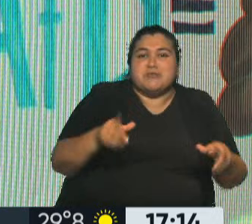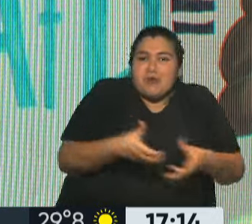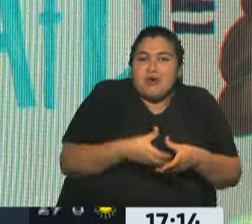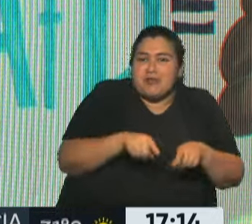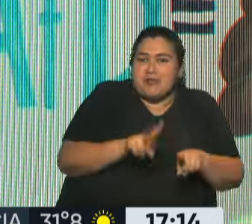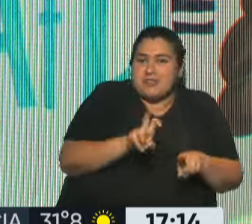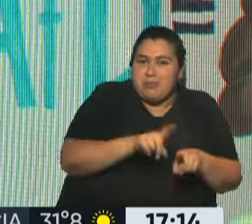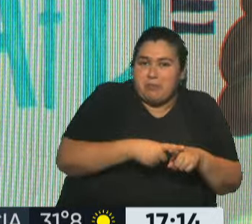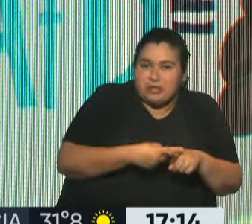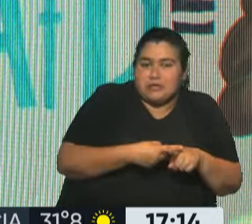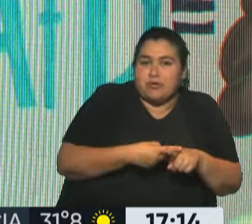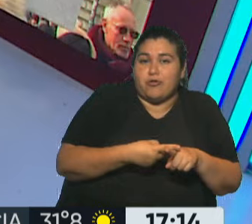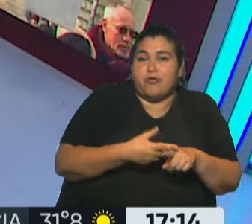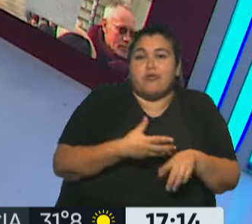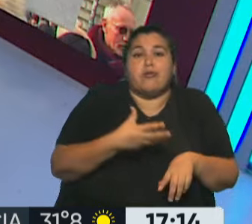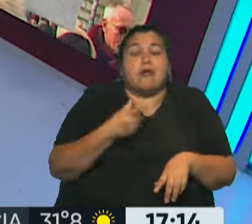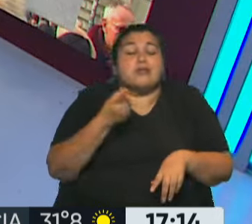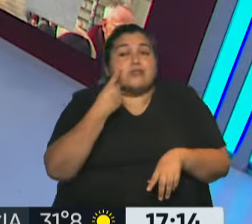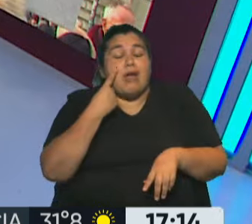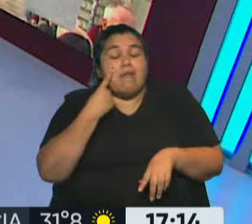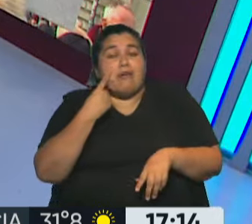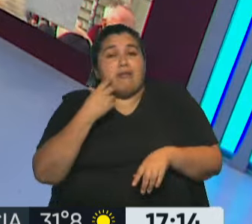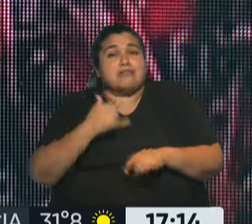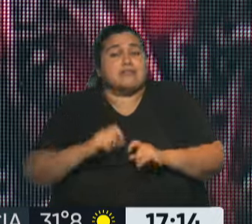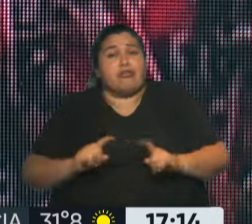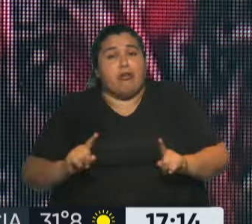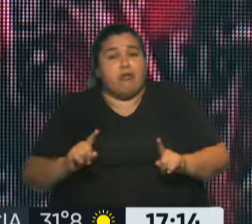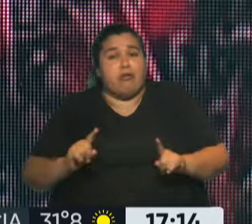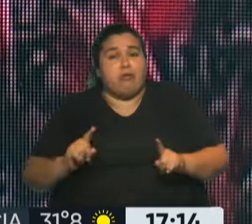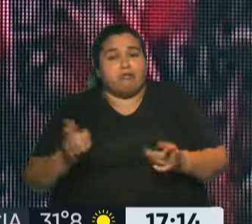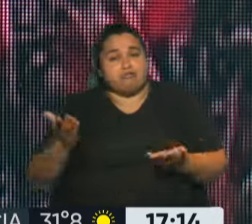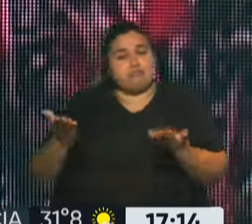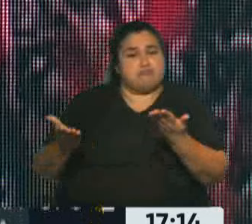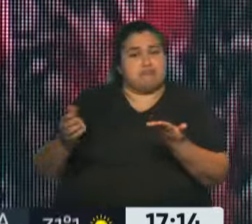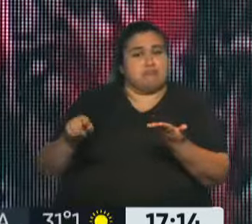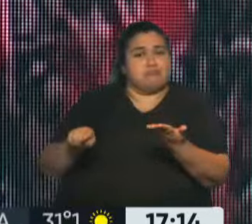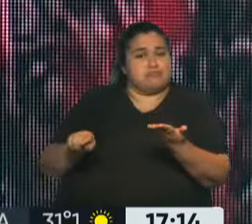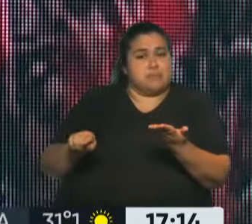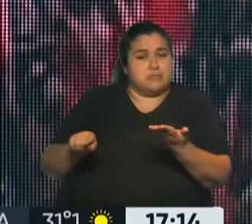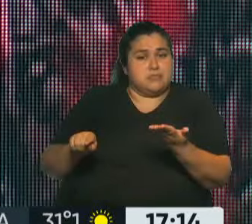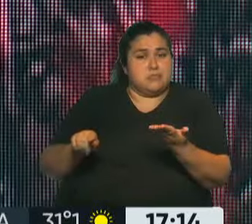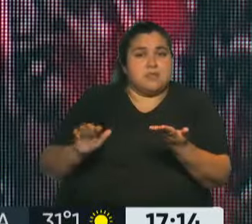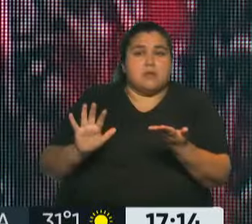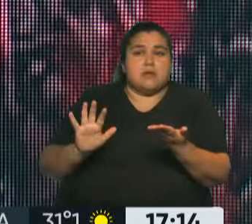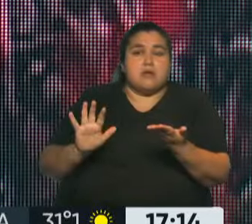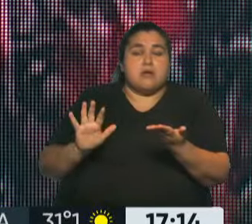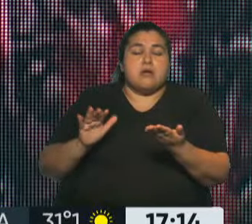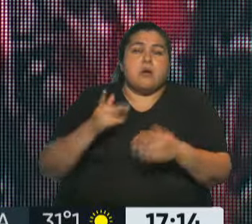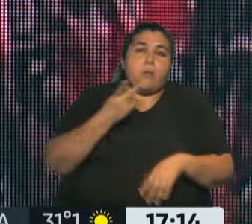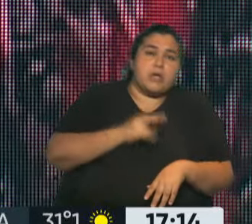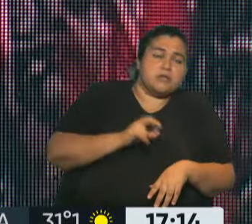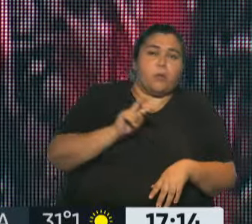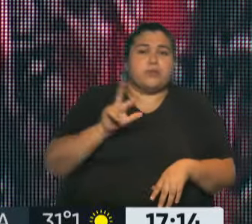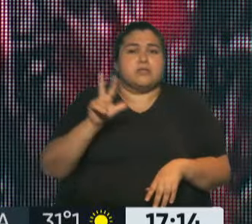es si una medida similar se puede llegar a tomar con Alternativa, que lo mencionábamos antes, mide entre un 20